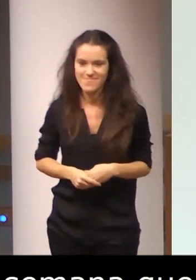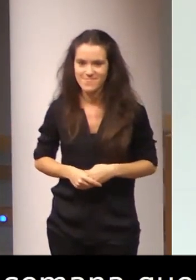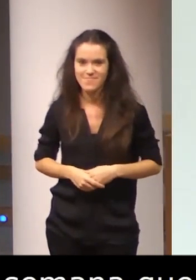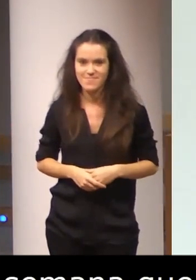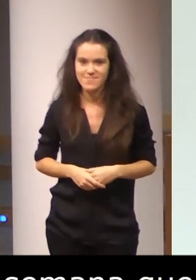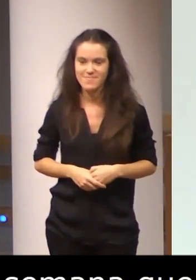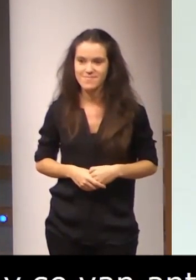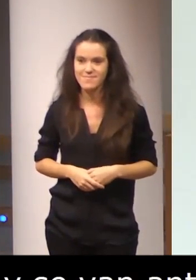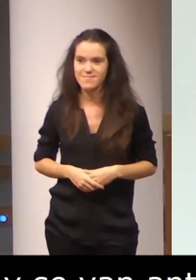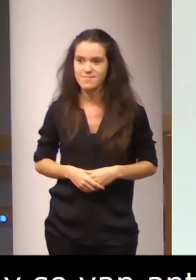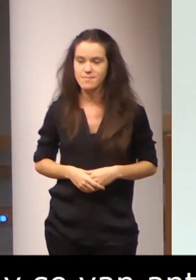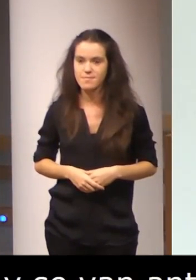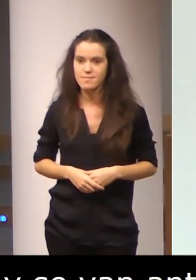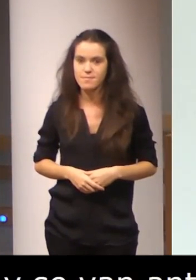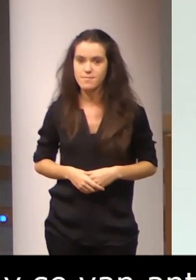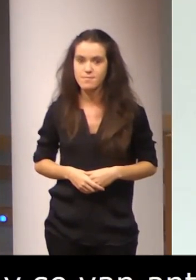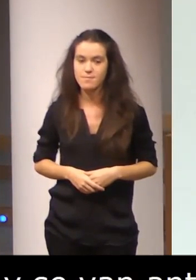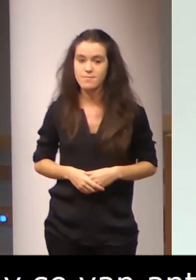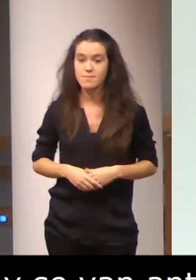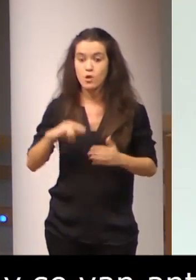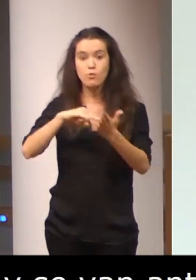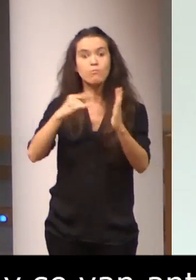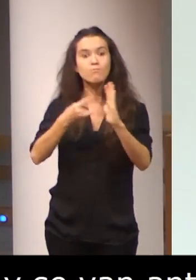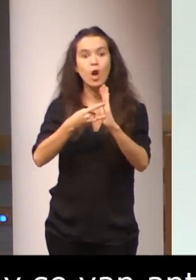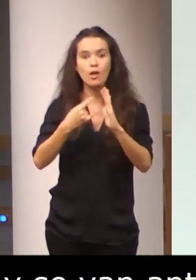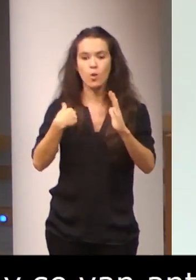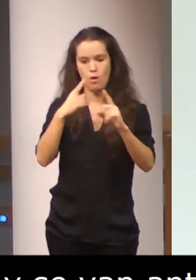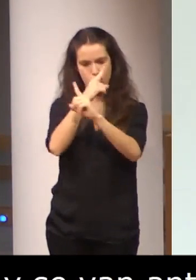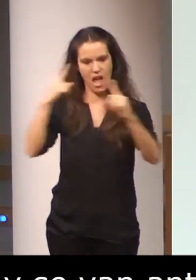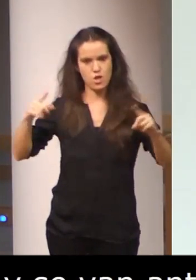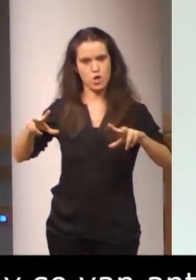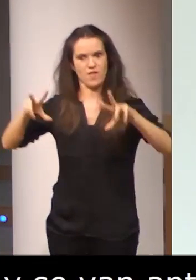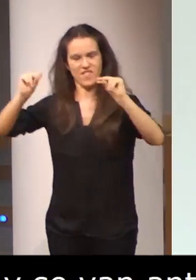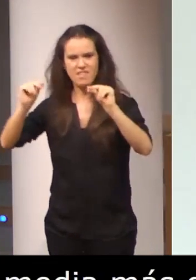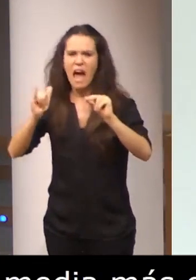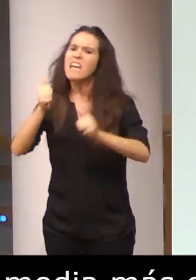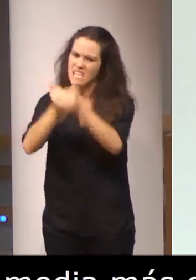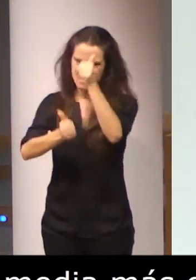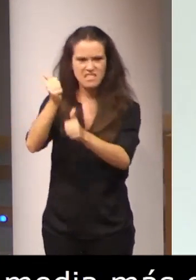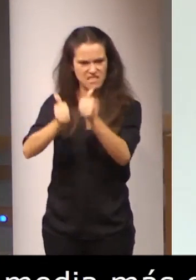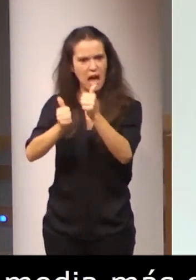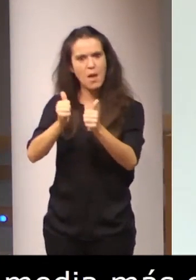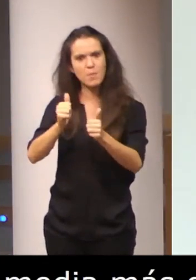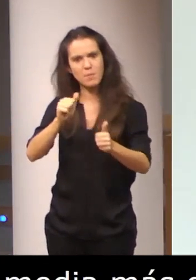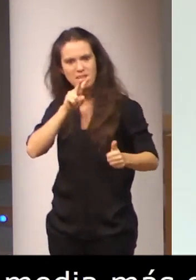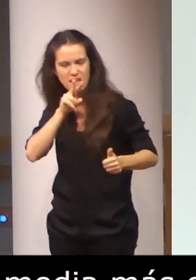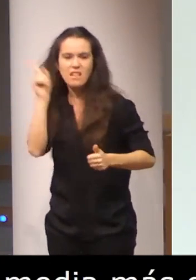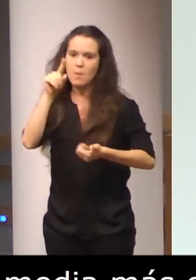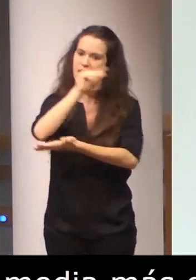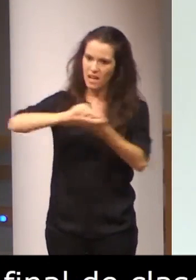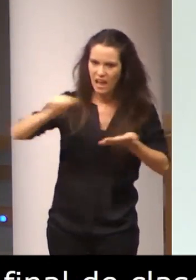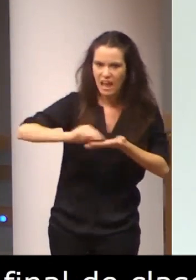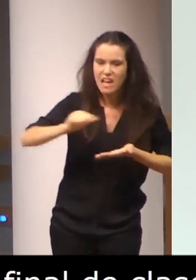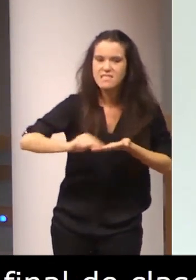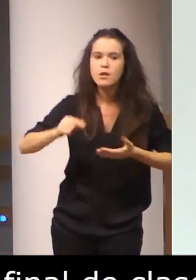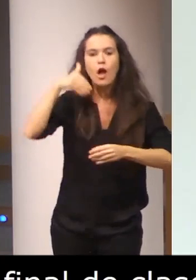Y como proyecto de final de clase, además de un examen oral, un examen escrito de algunos de los contenidos